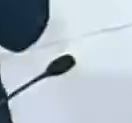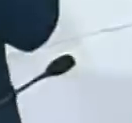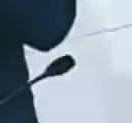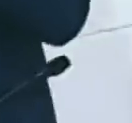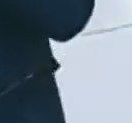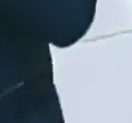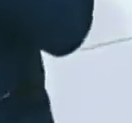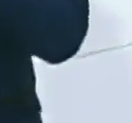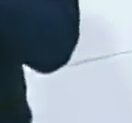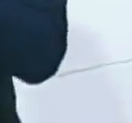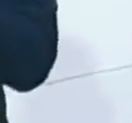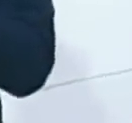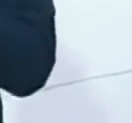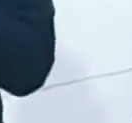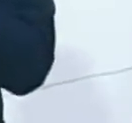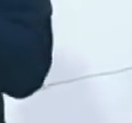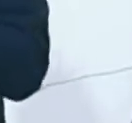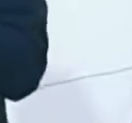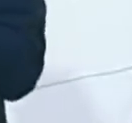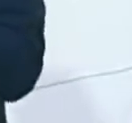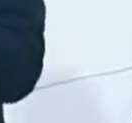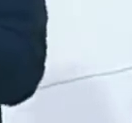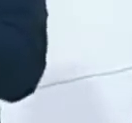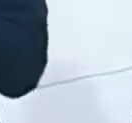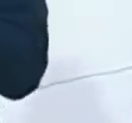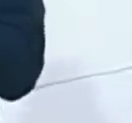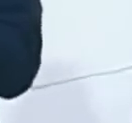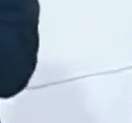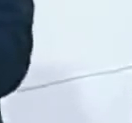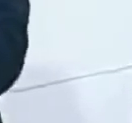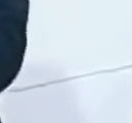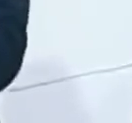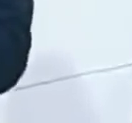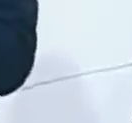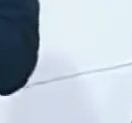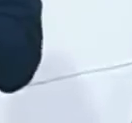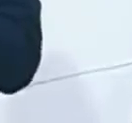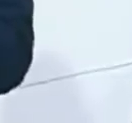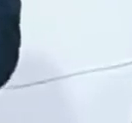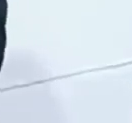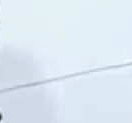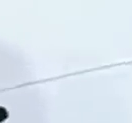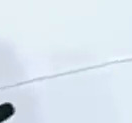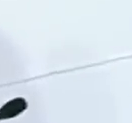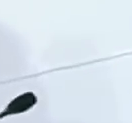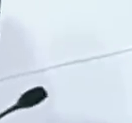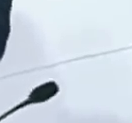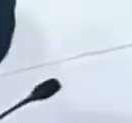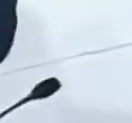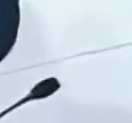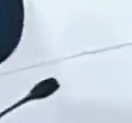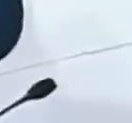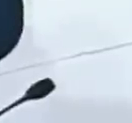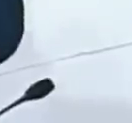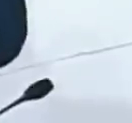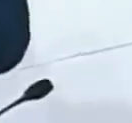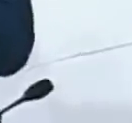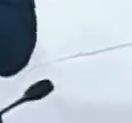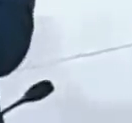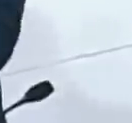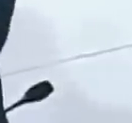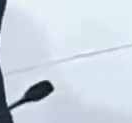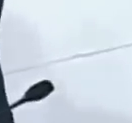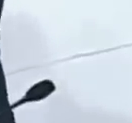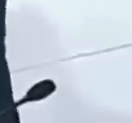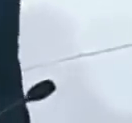el momento de que Rusia invada España, o invada Portugal, o invada Francia. Pues eso es